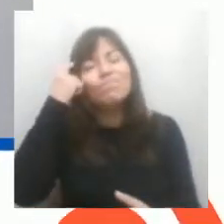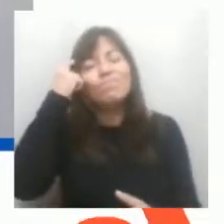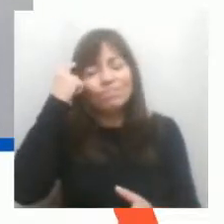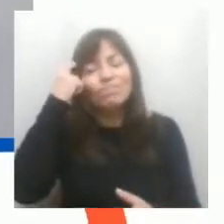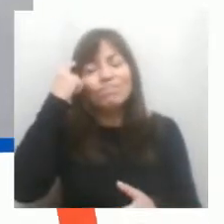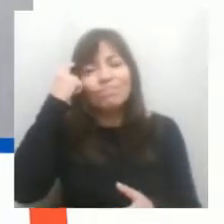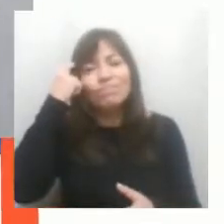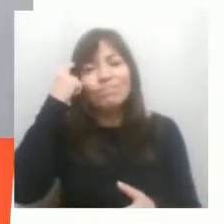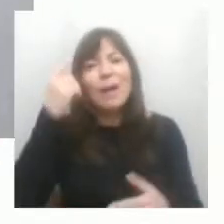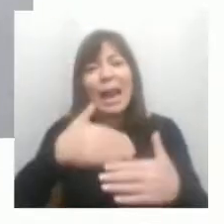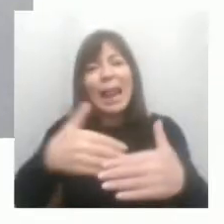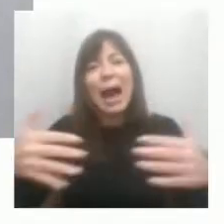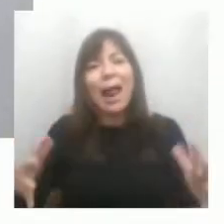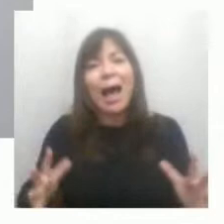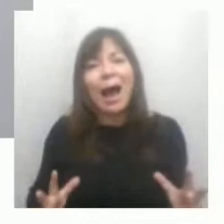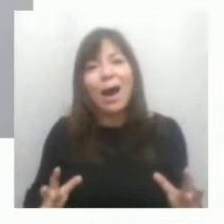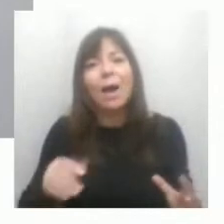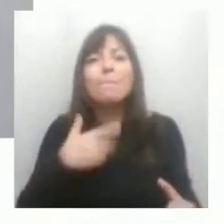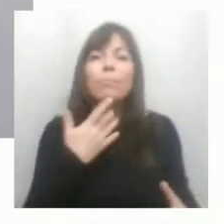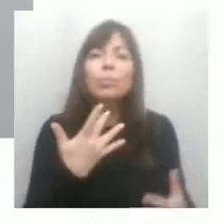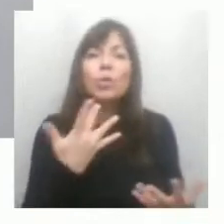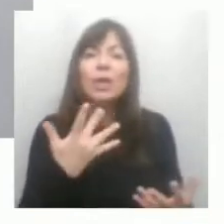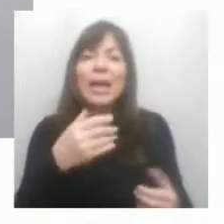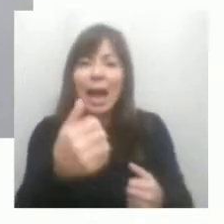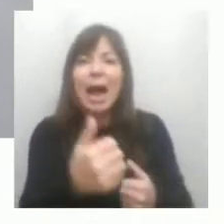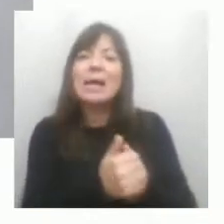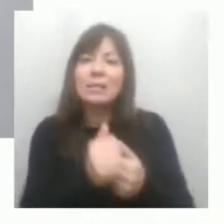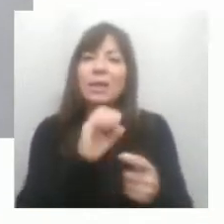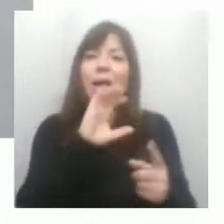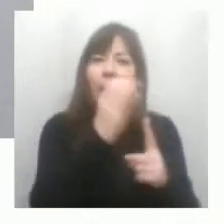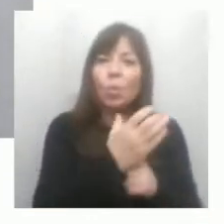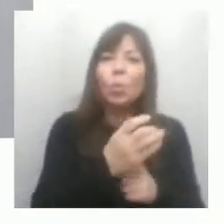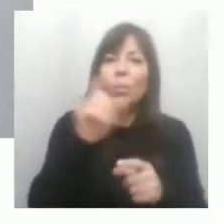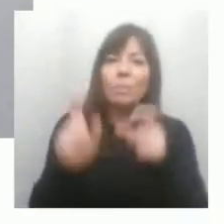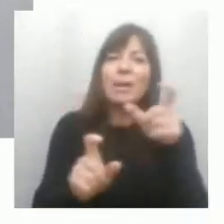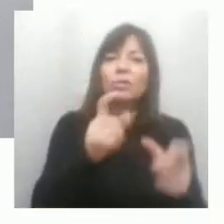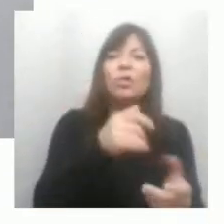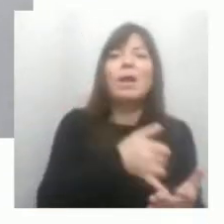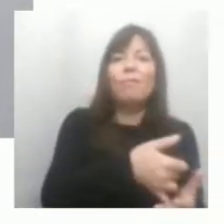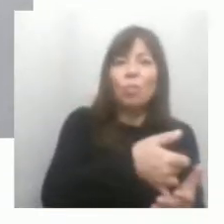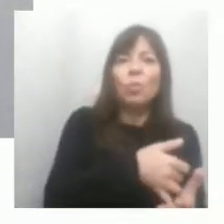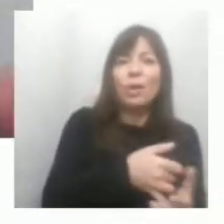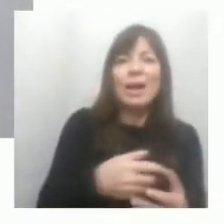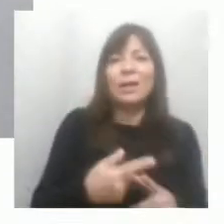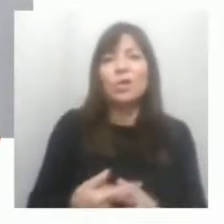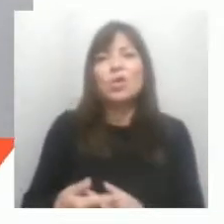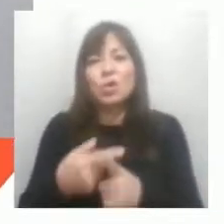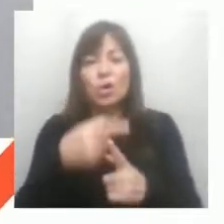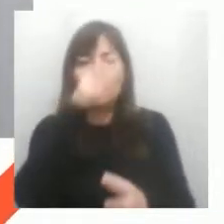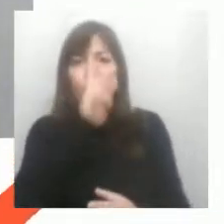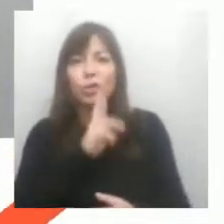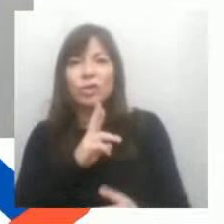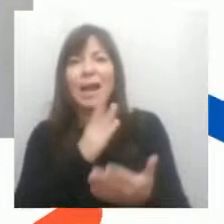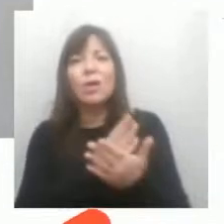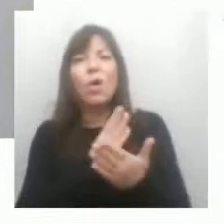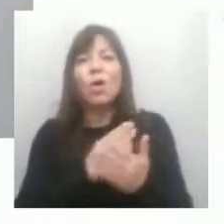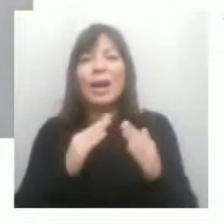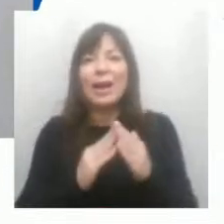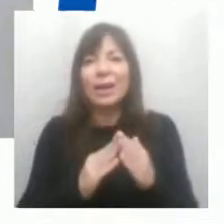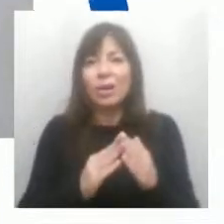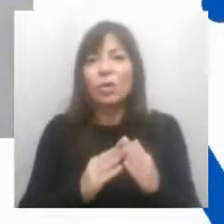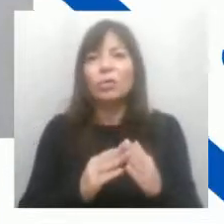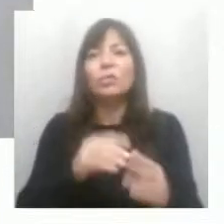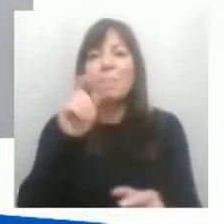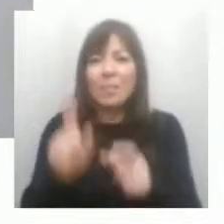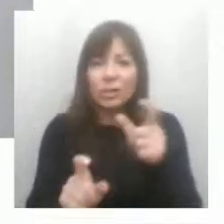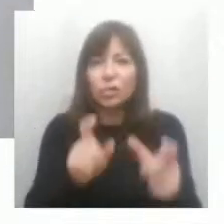que un poco estaba desprovista de todas estas propuestas culturales. Así que estamos cumpliendo un rol social muy activo con los colegios, con las personas,